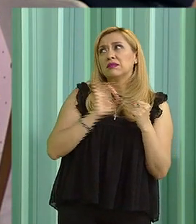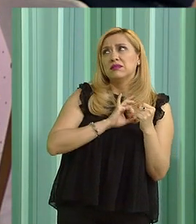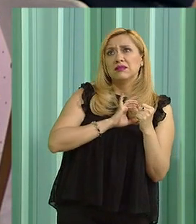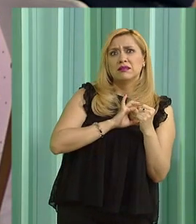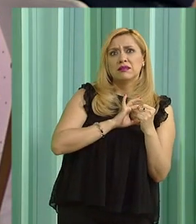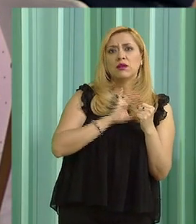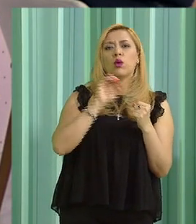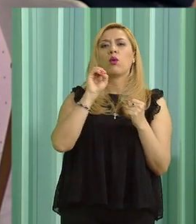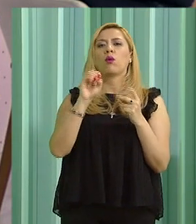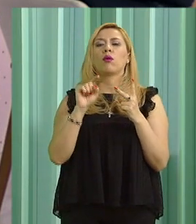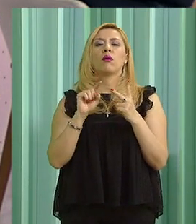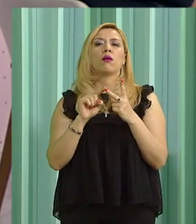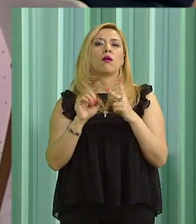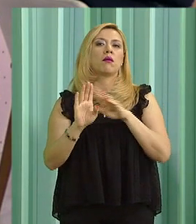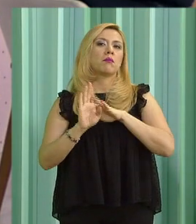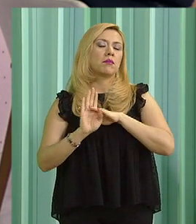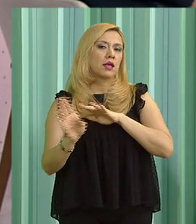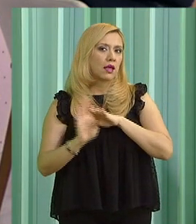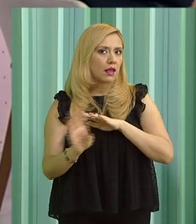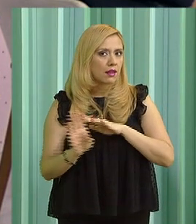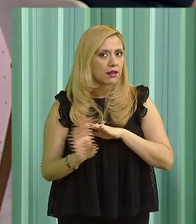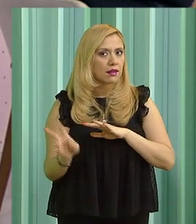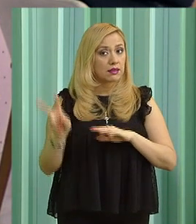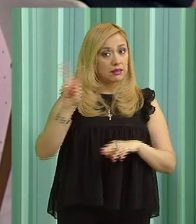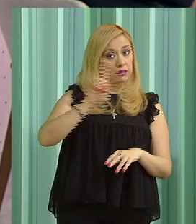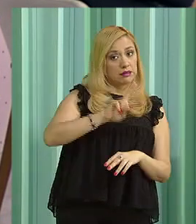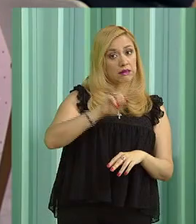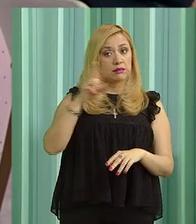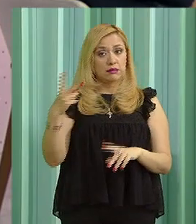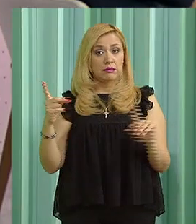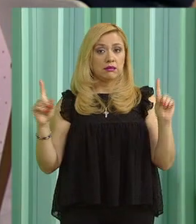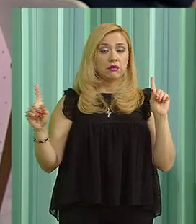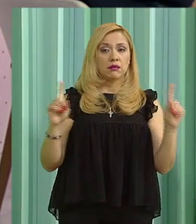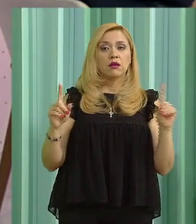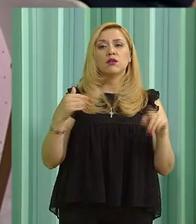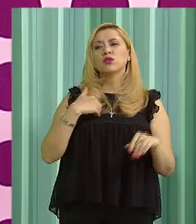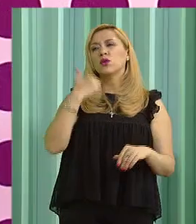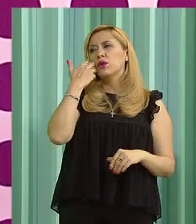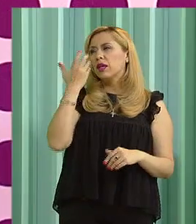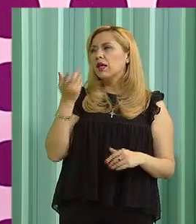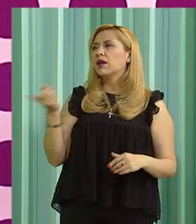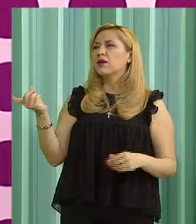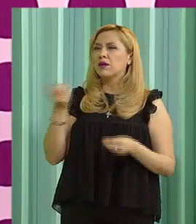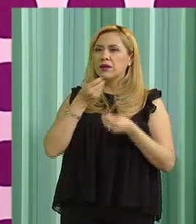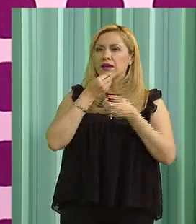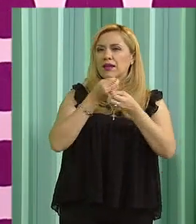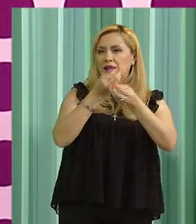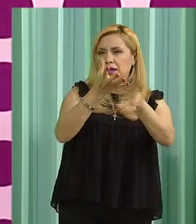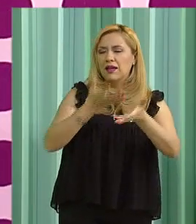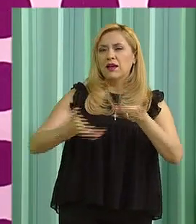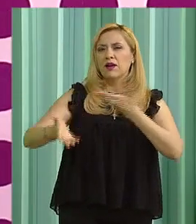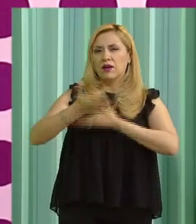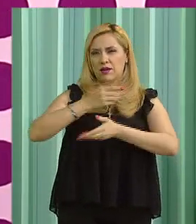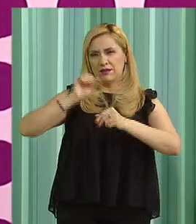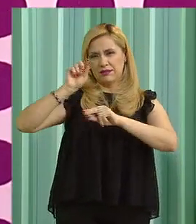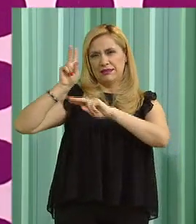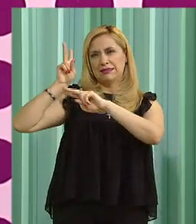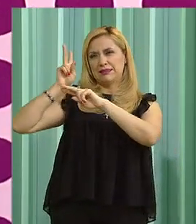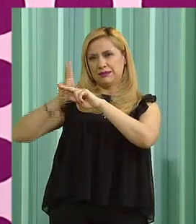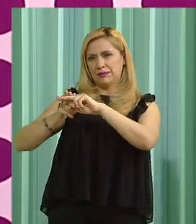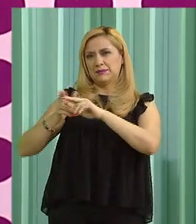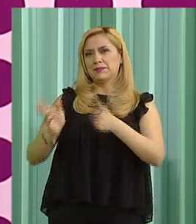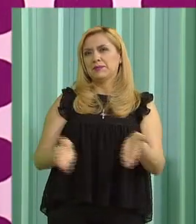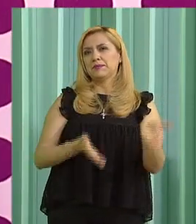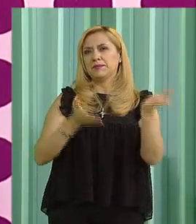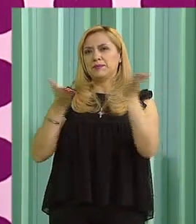salir de su país en el caso de los solicitantes de asilo y refugiados, me gustaría que compartiéramos un poco, quizás regresando con